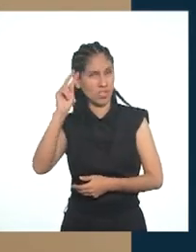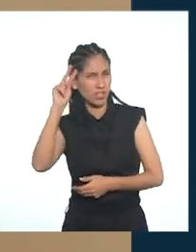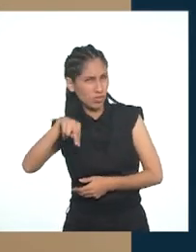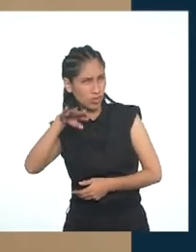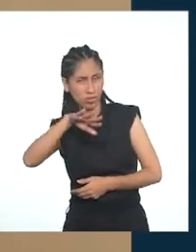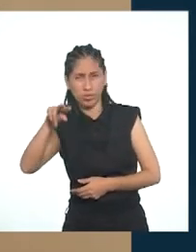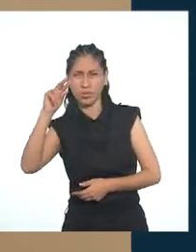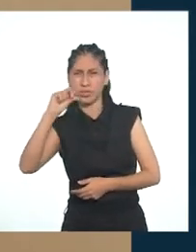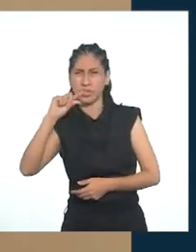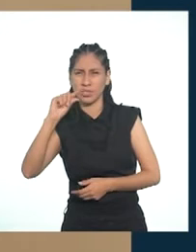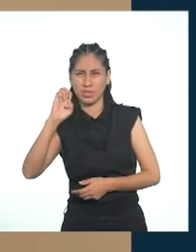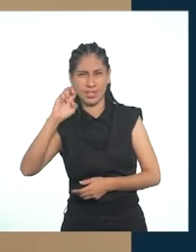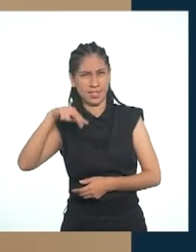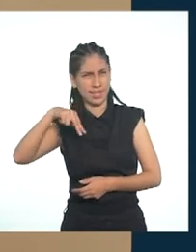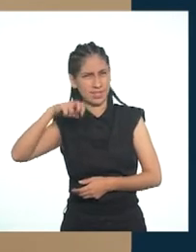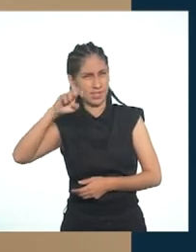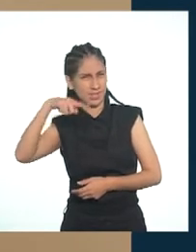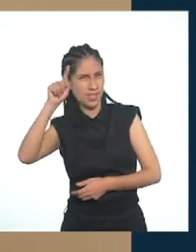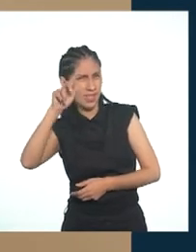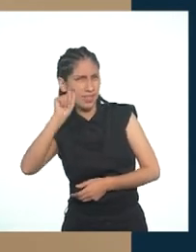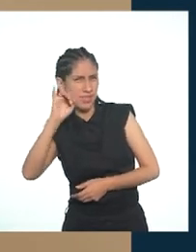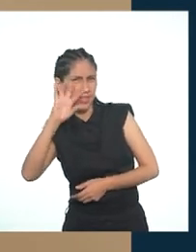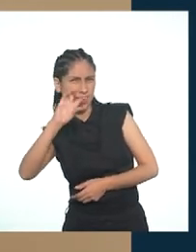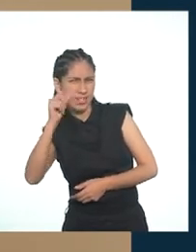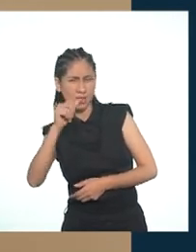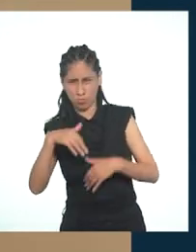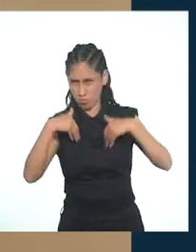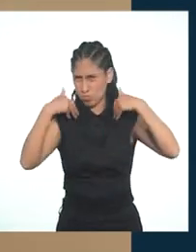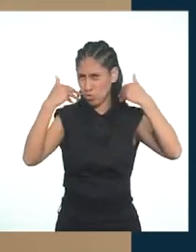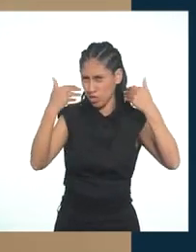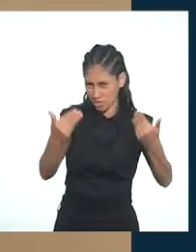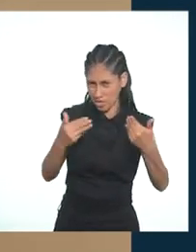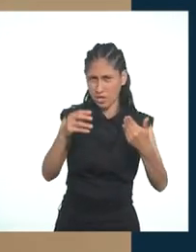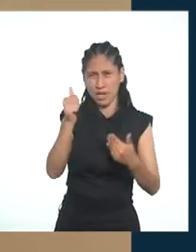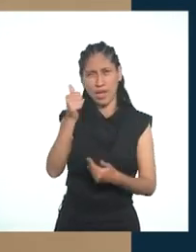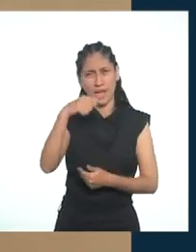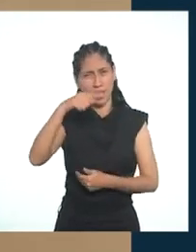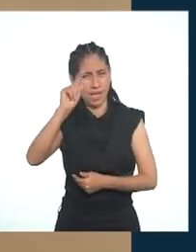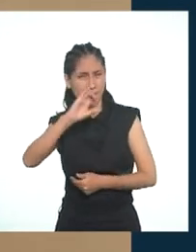molécula de ácido nucleico, que puede ser ácido